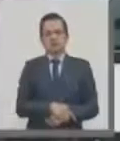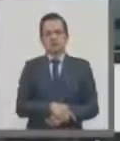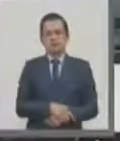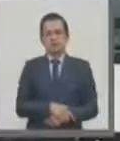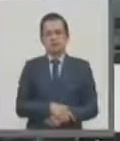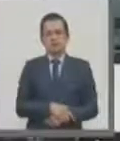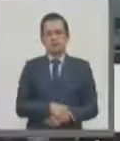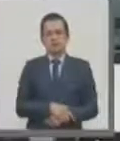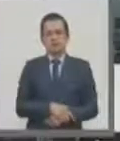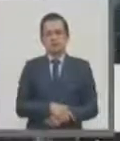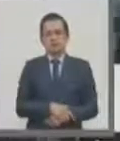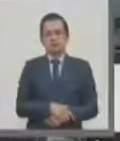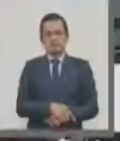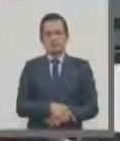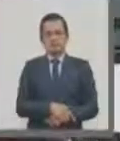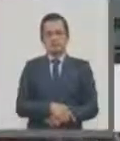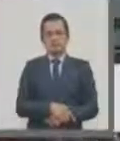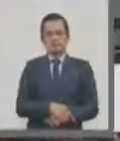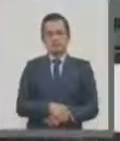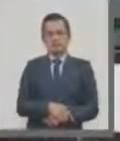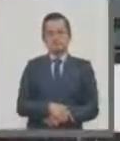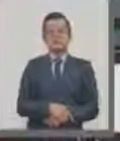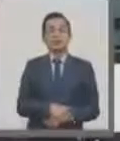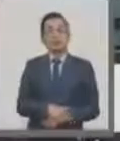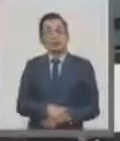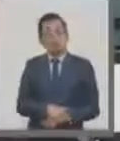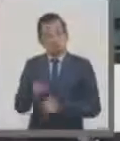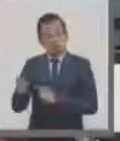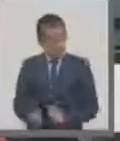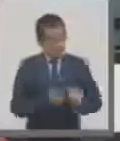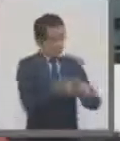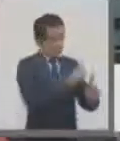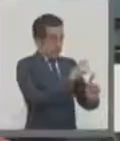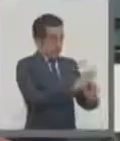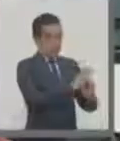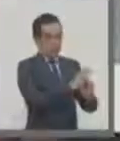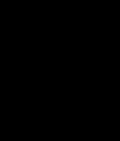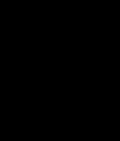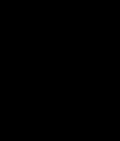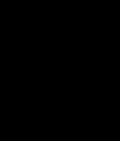Tiene turnos en la Comisión de Puntos Constitucionales para dictamen.